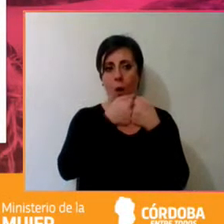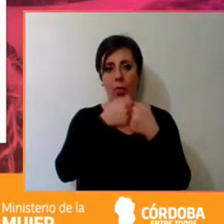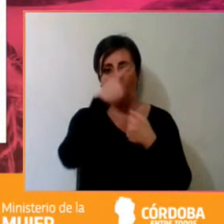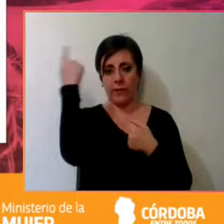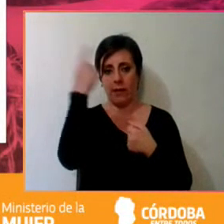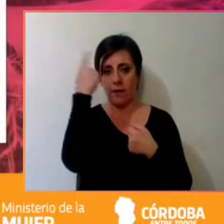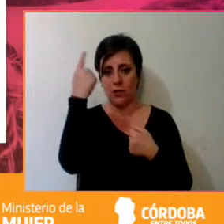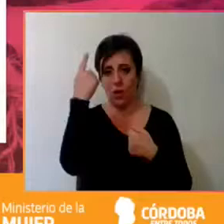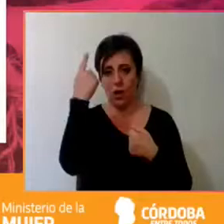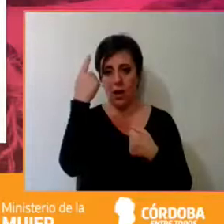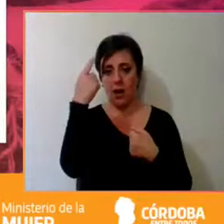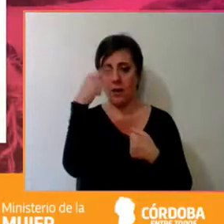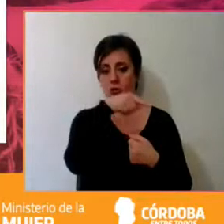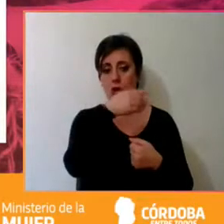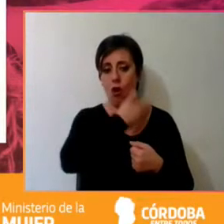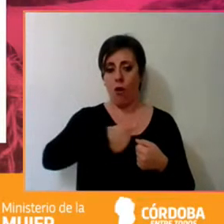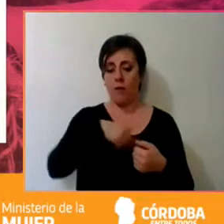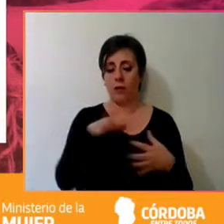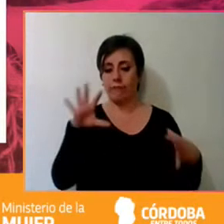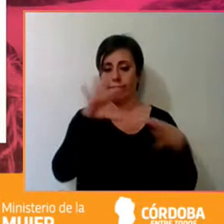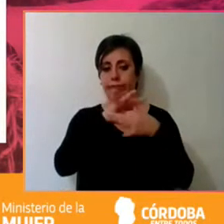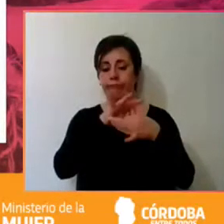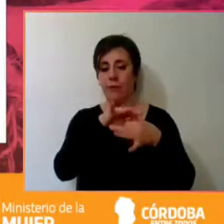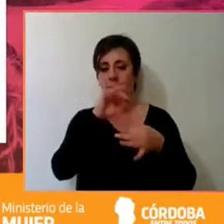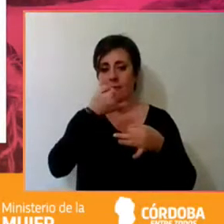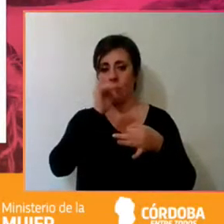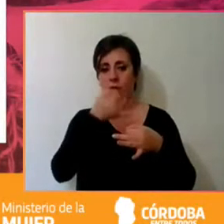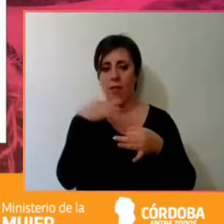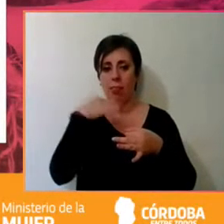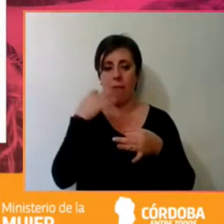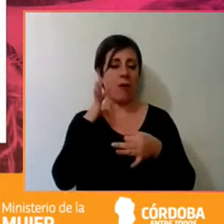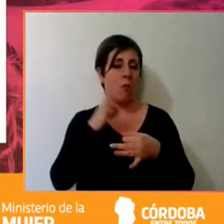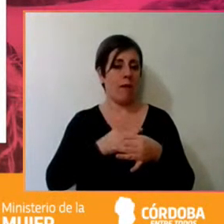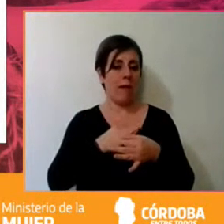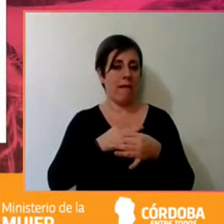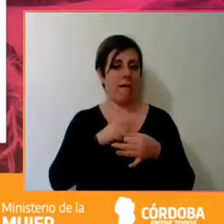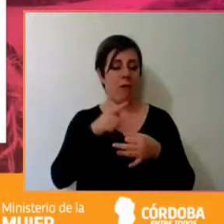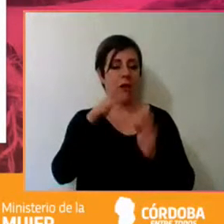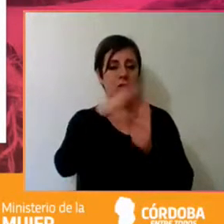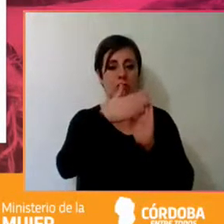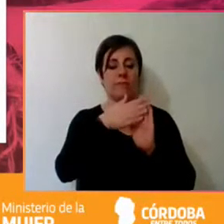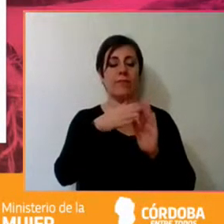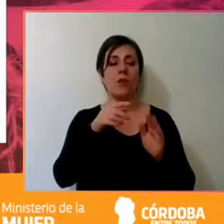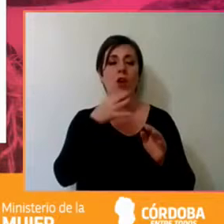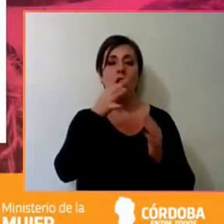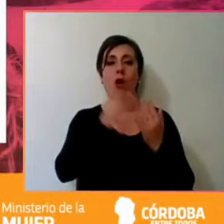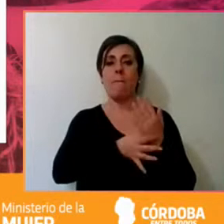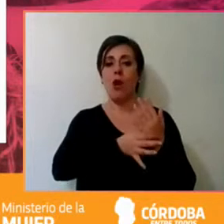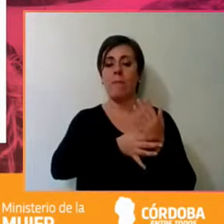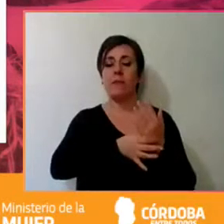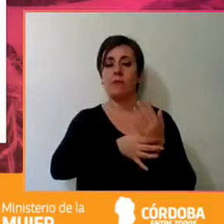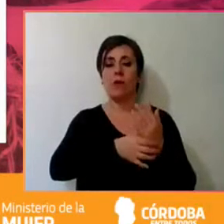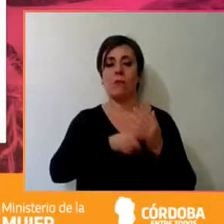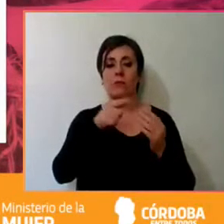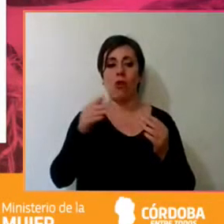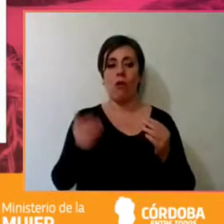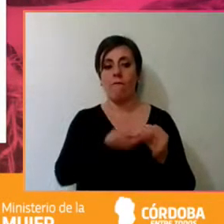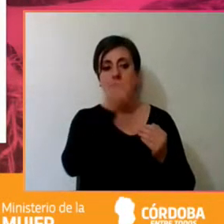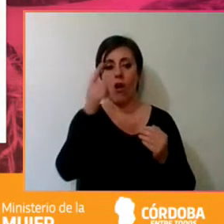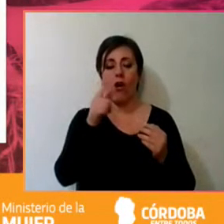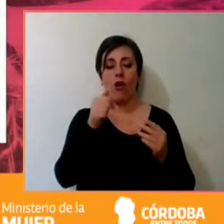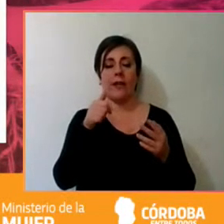están obligados, son vinculantes y por lo tanto deben cumplir con esos compromisos, y son en estos foros internacionales